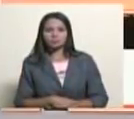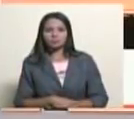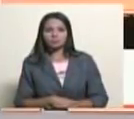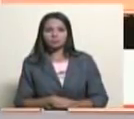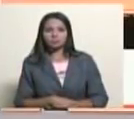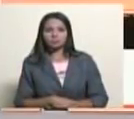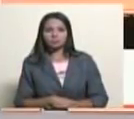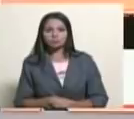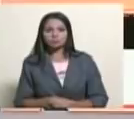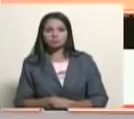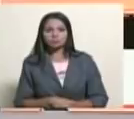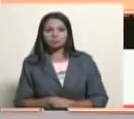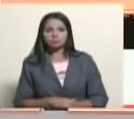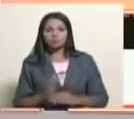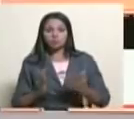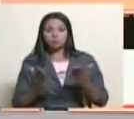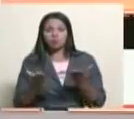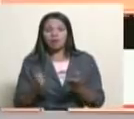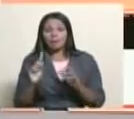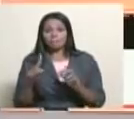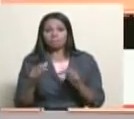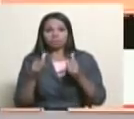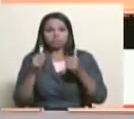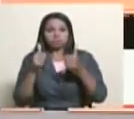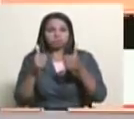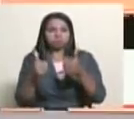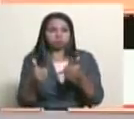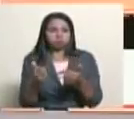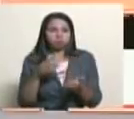Se dio un primer paso.